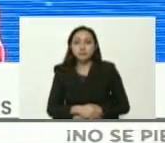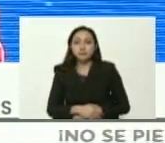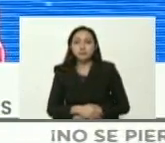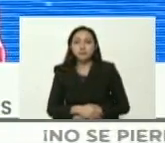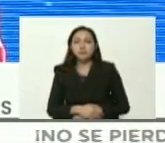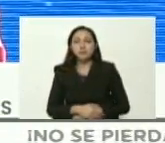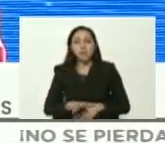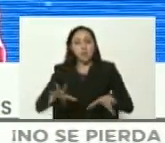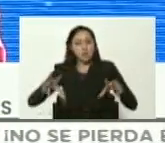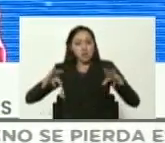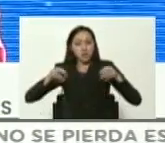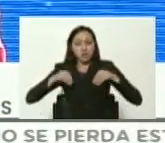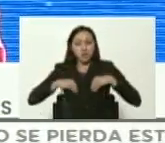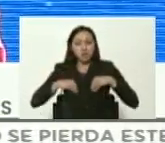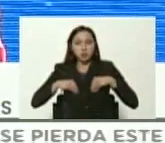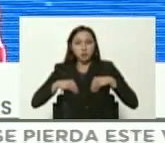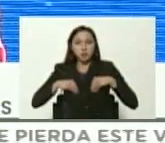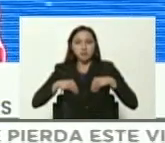asumir